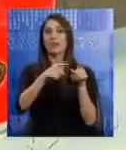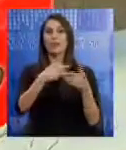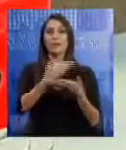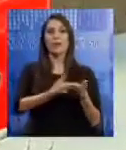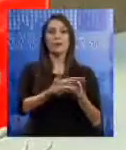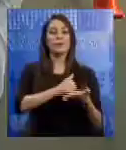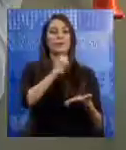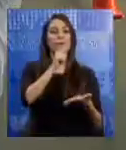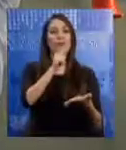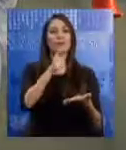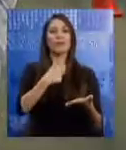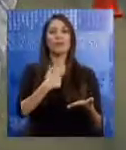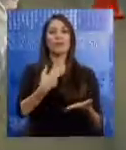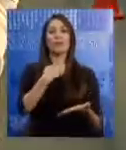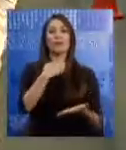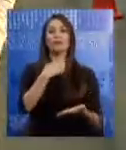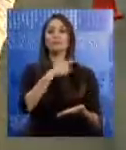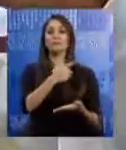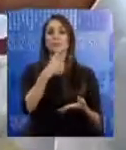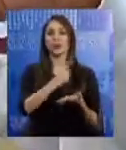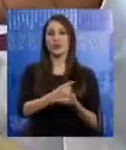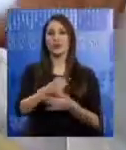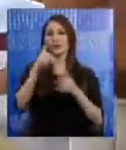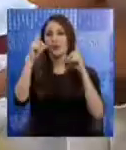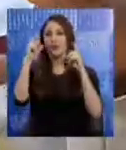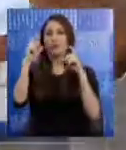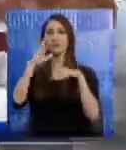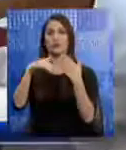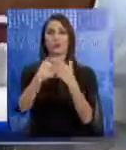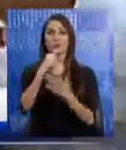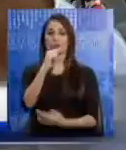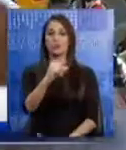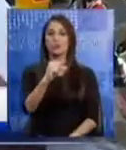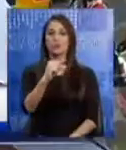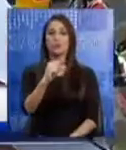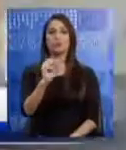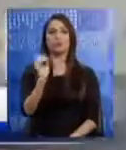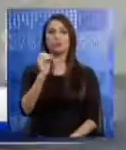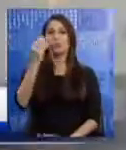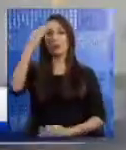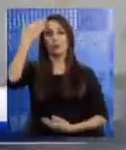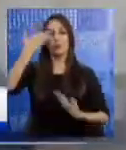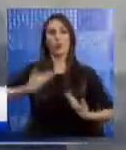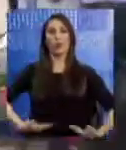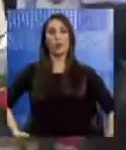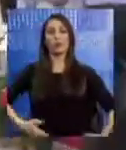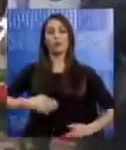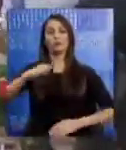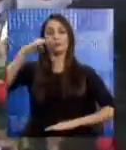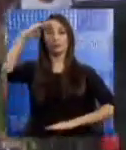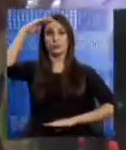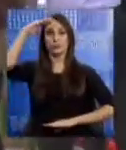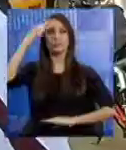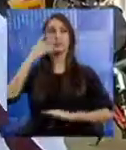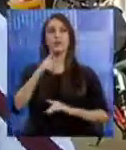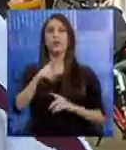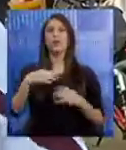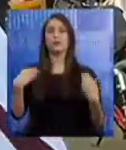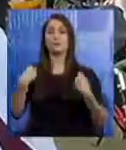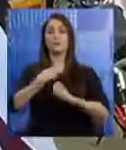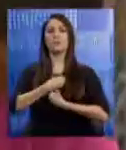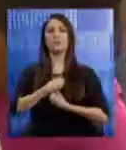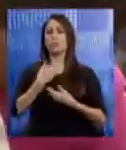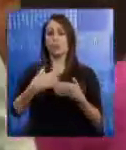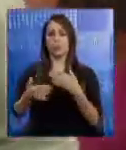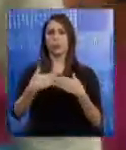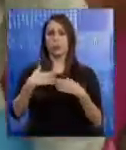documentos completos. Todas las fotos, la pequeña, la cuerpo entero, la medio cuerpo. ¿Y si no tiene terno? Se le prestamos